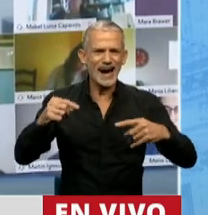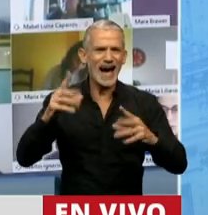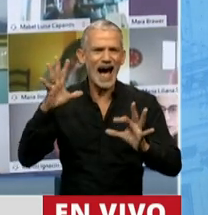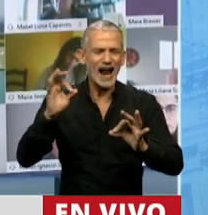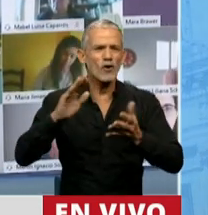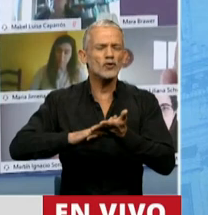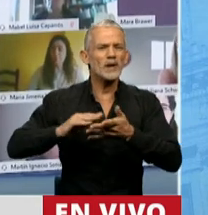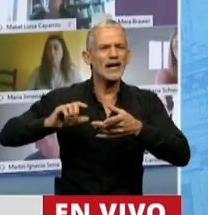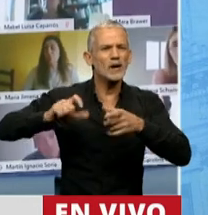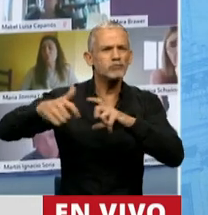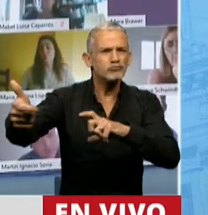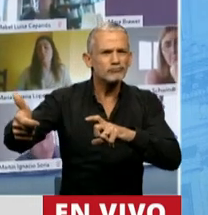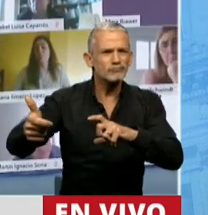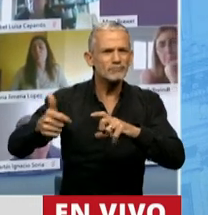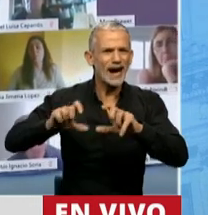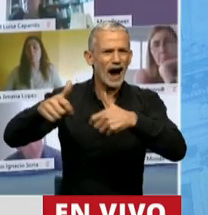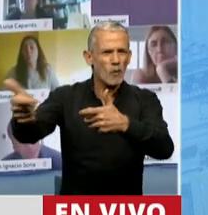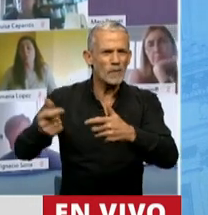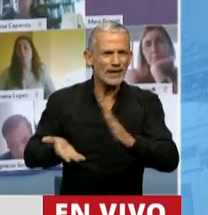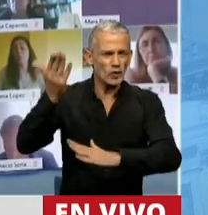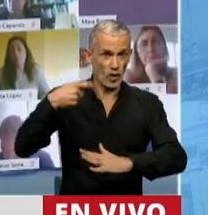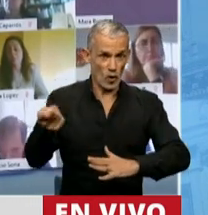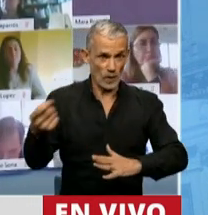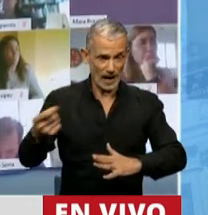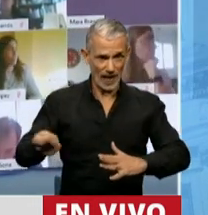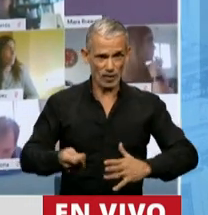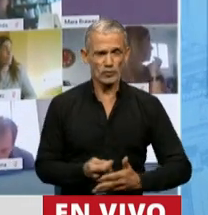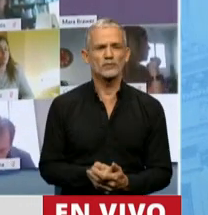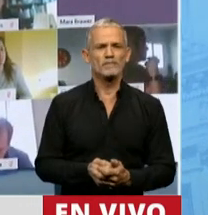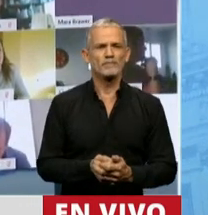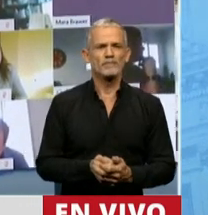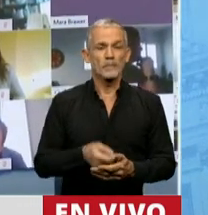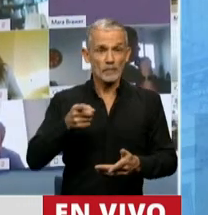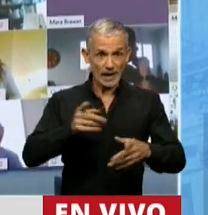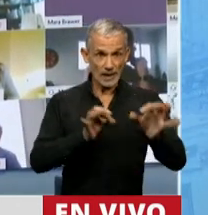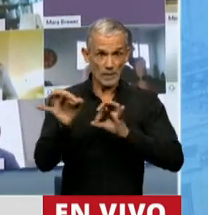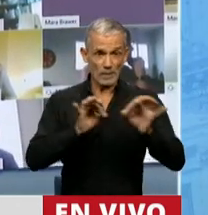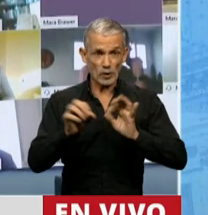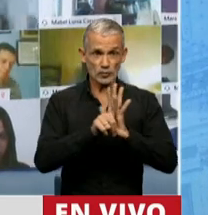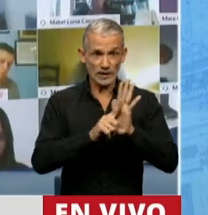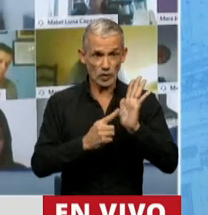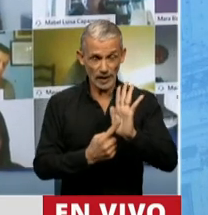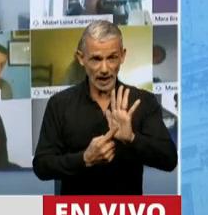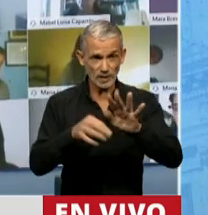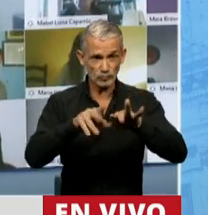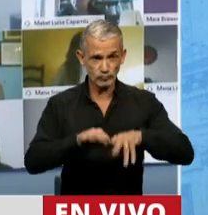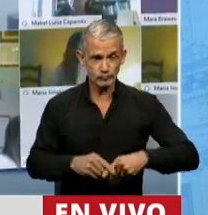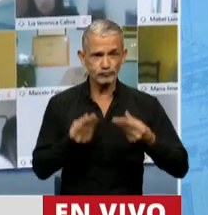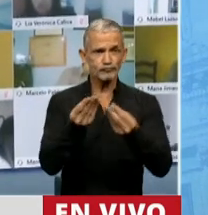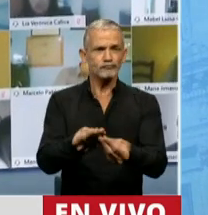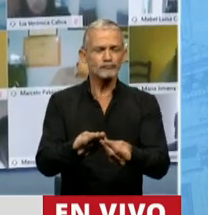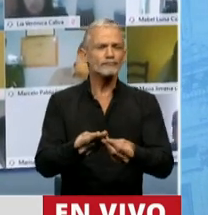llamada reparación histórica de los jubilados. En este proyecto venimos a